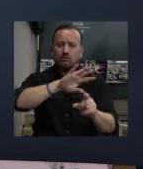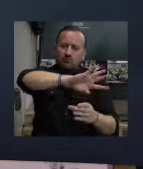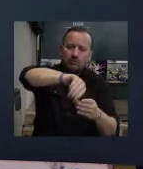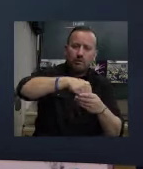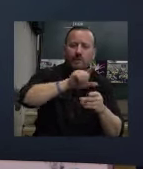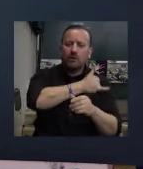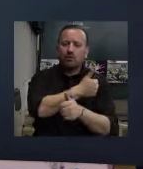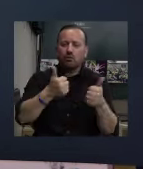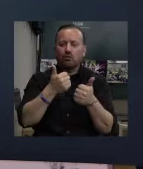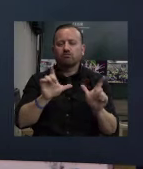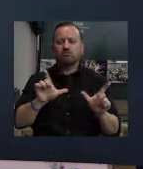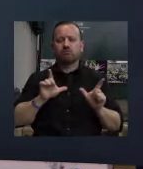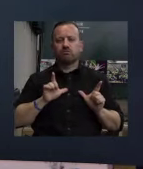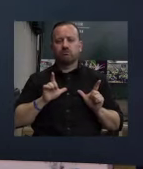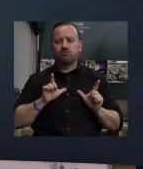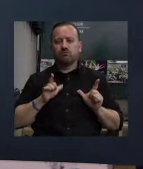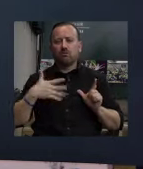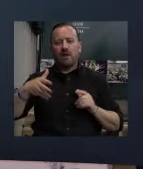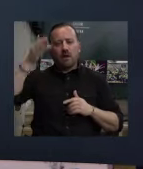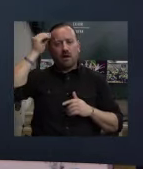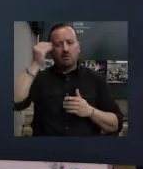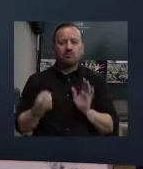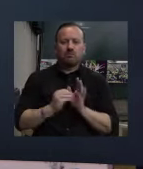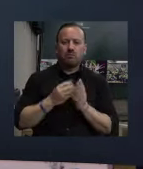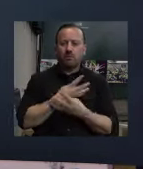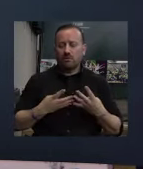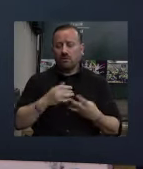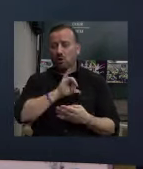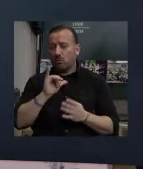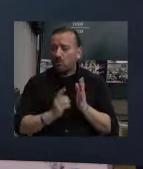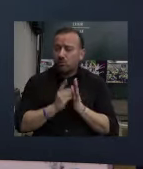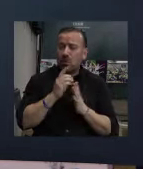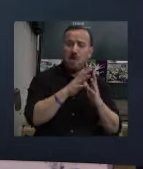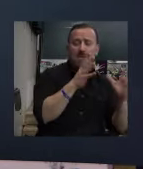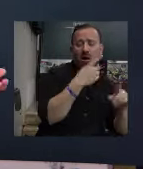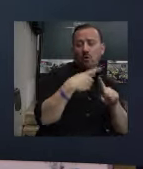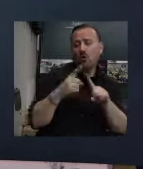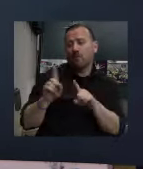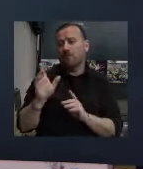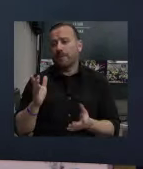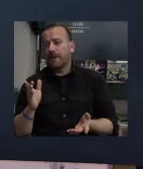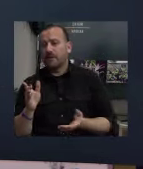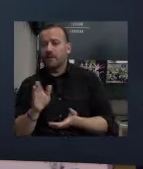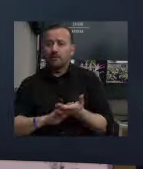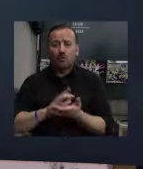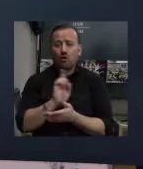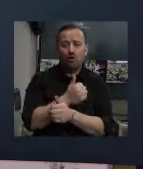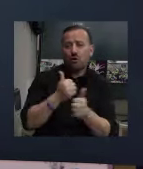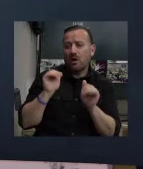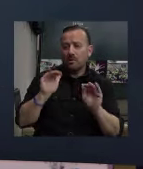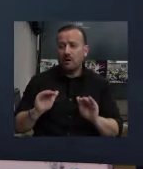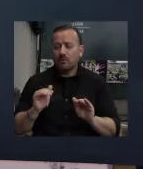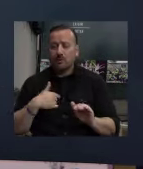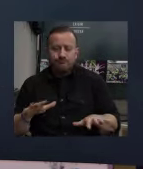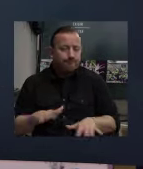de egreso de todos nuestros estudiantes Por supuesto que después unos las desarrollarán más eh unos se finalmente no todos tenemos las mismas